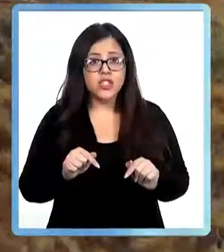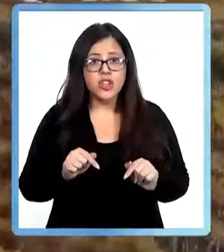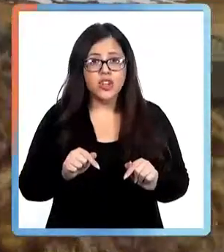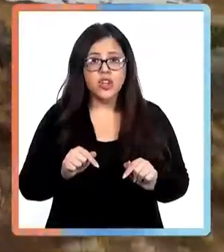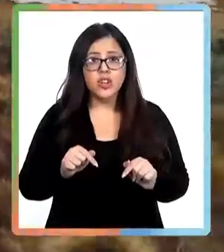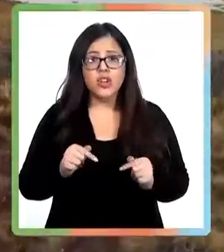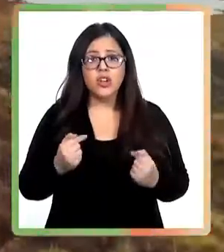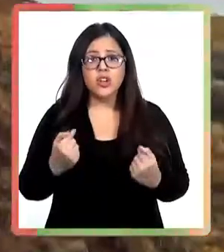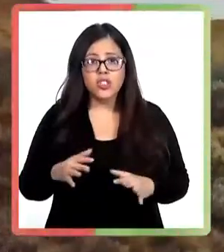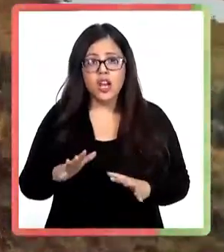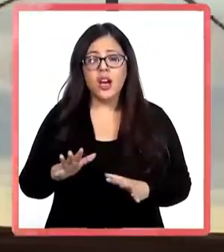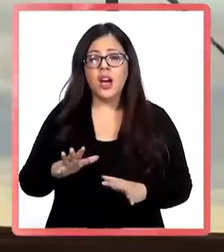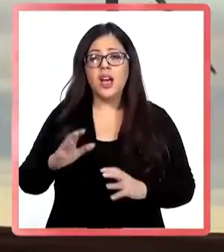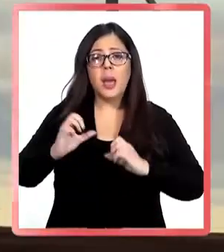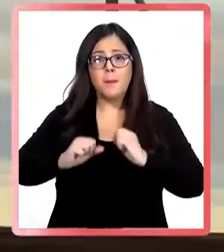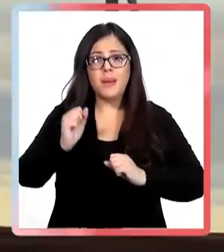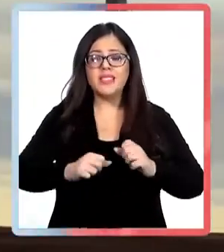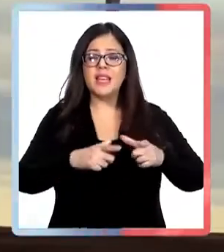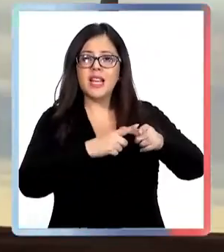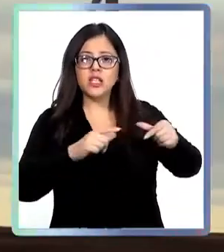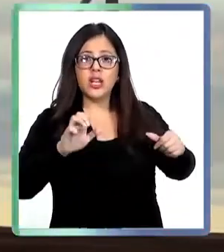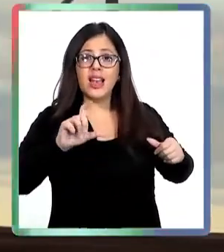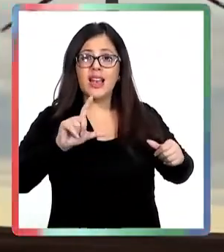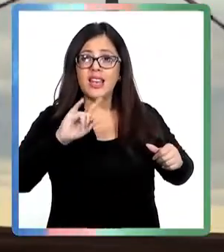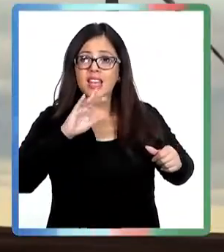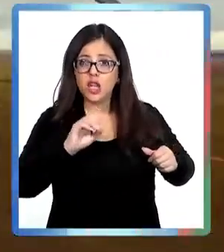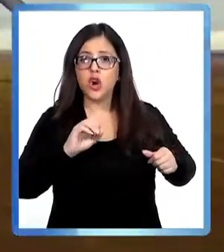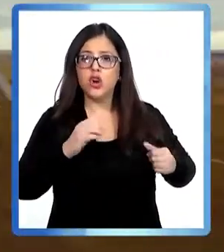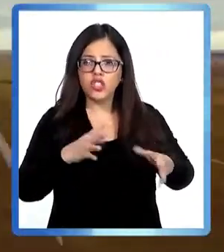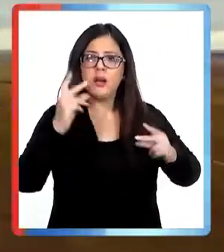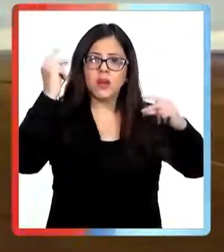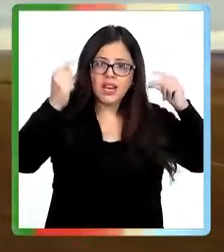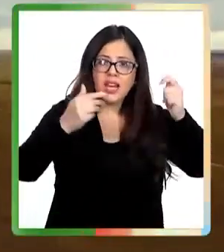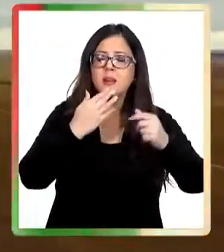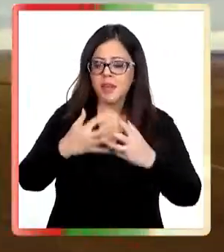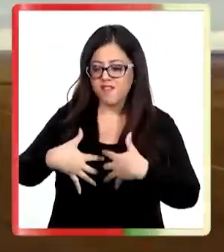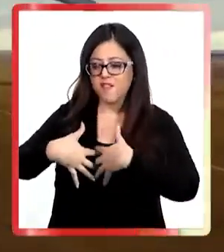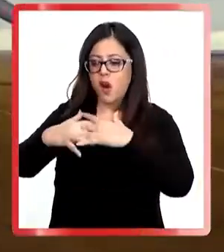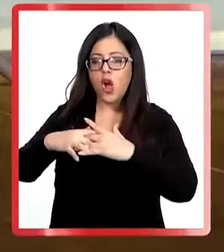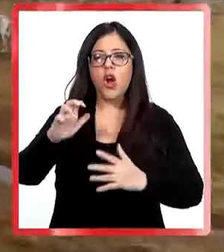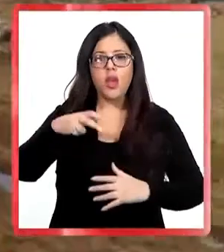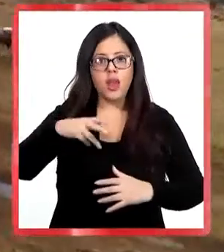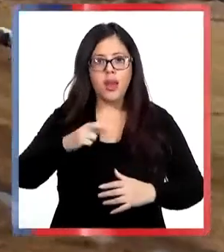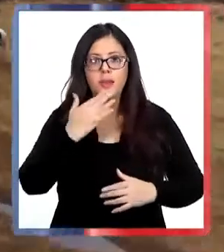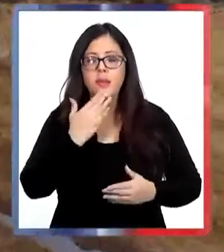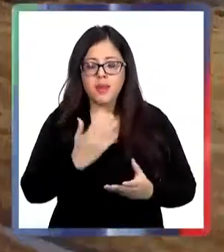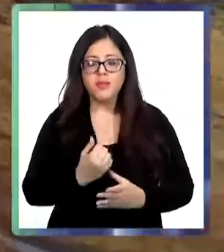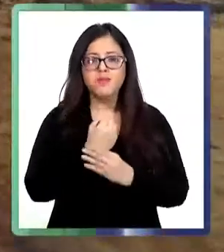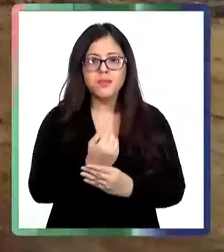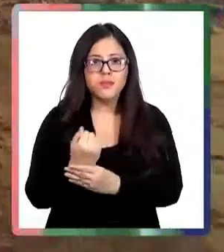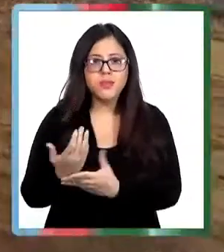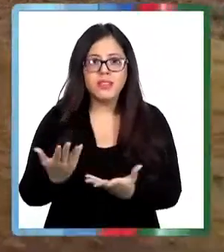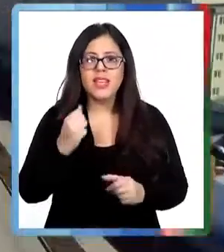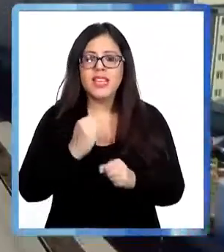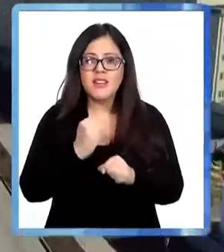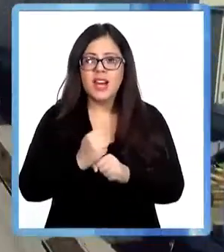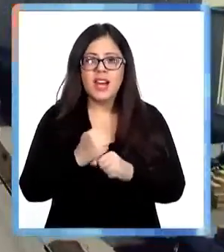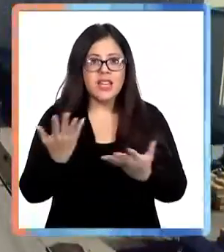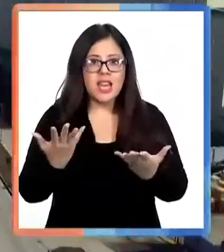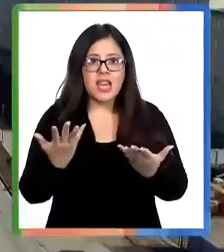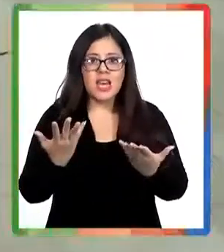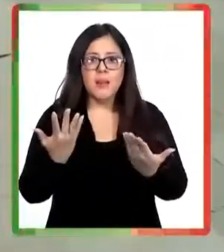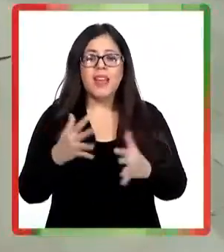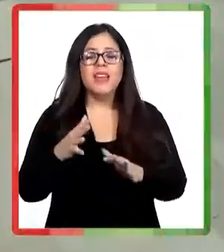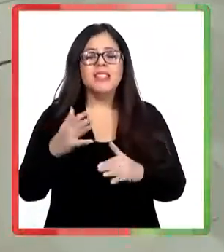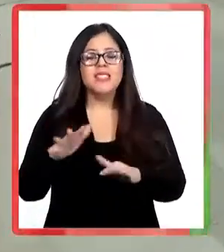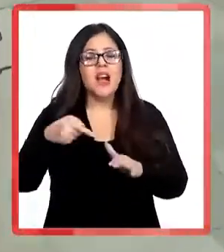vamos a crear la Empresa Nacional del Litio y vamos a fortalecer la ENAP. Vamos a fortalecer la ENAP y vamos a trabajar para que ingrese